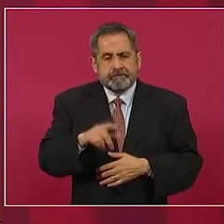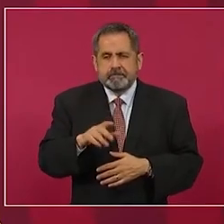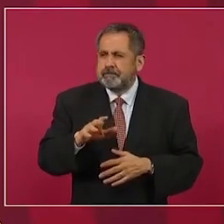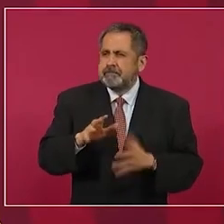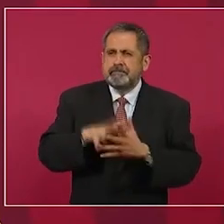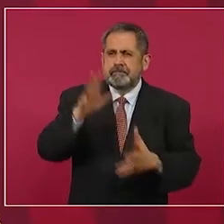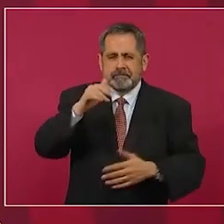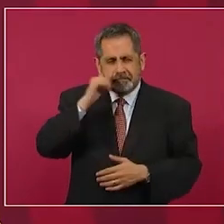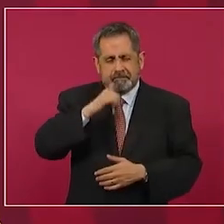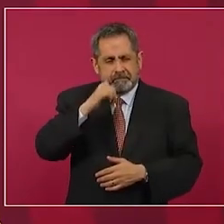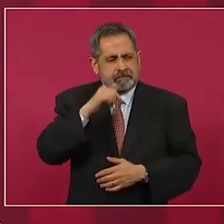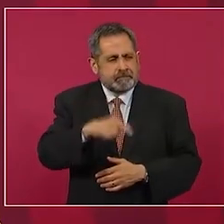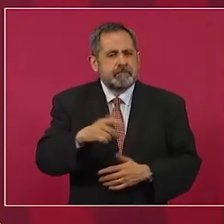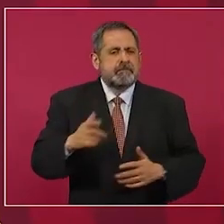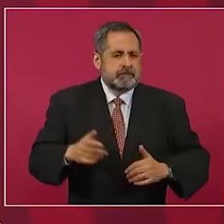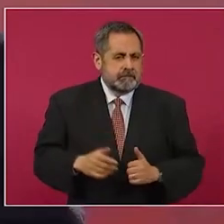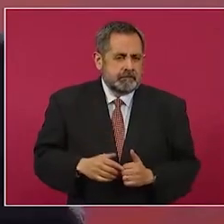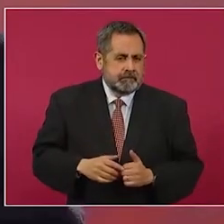casi siempre,